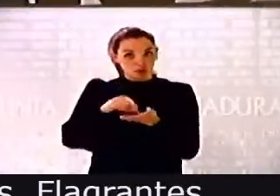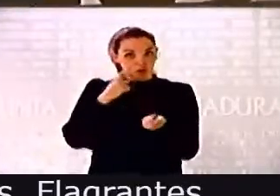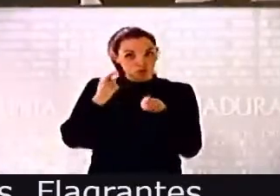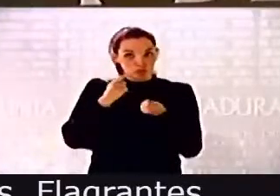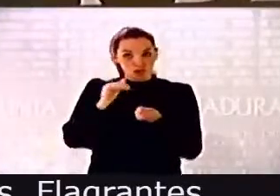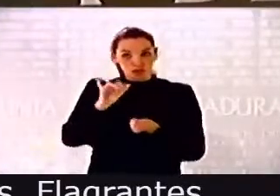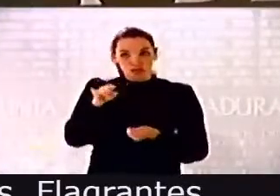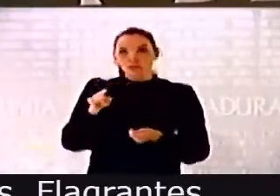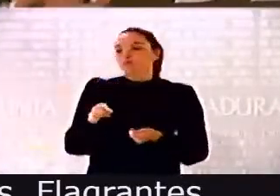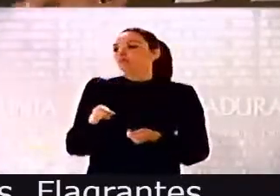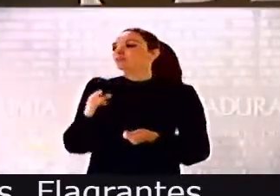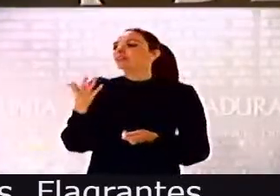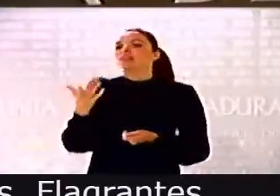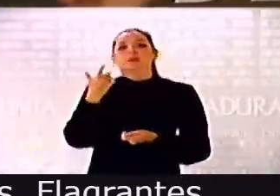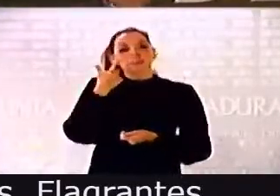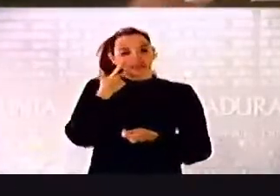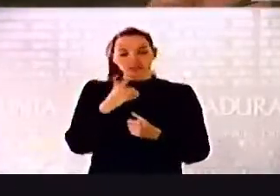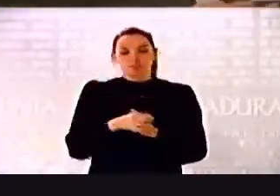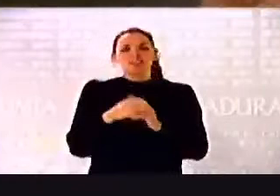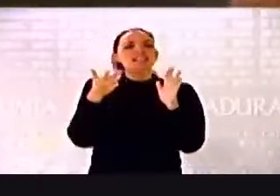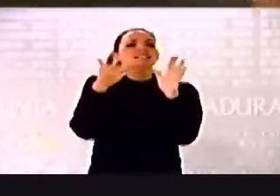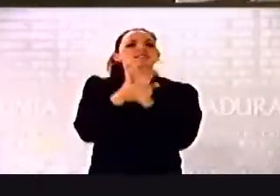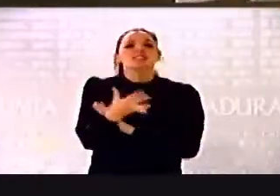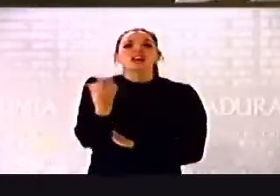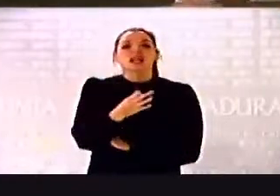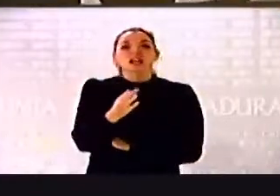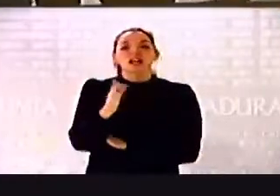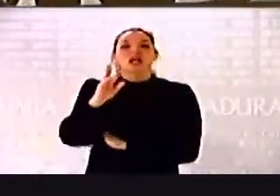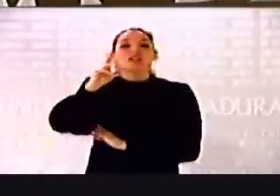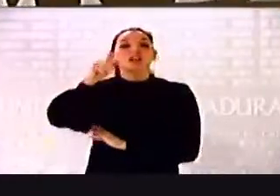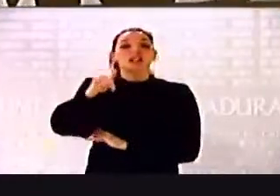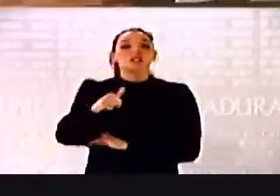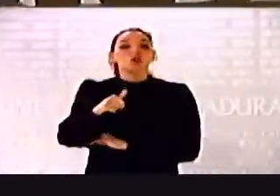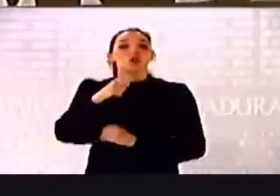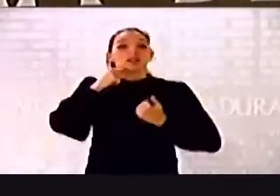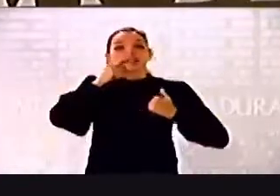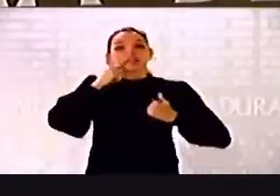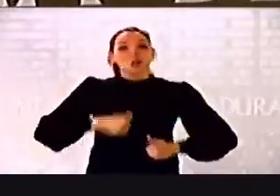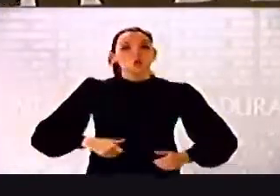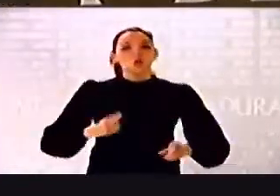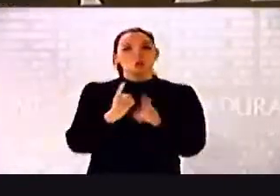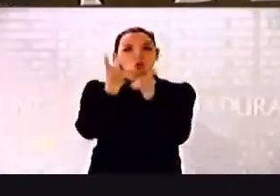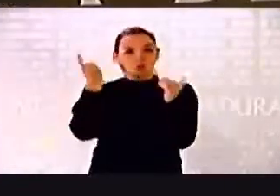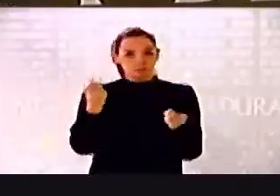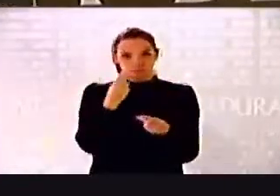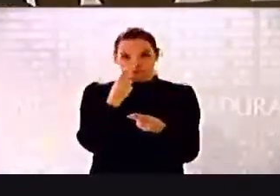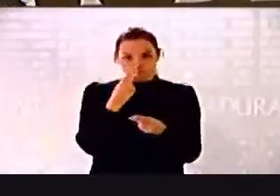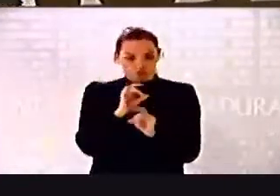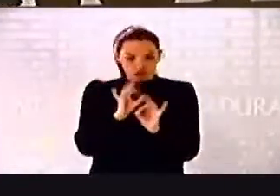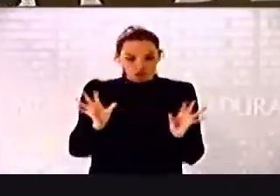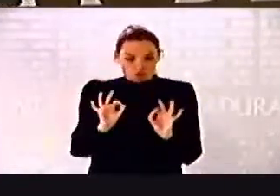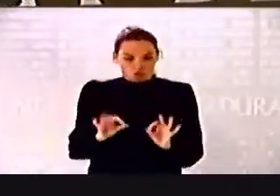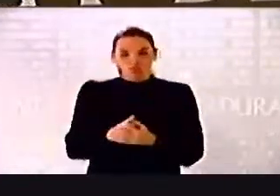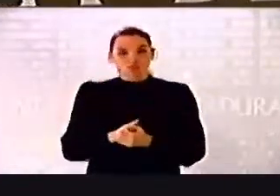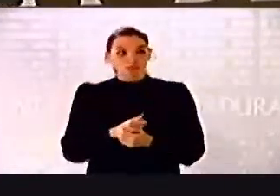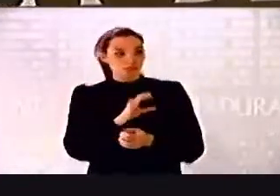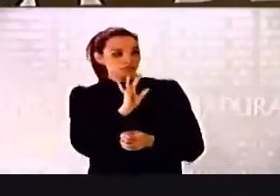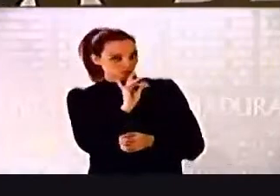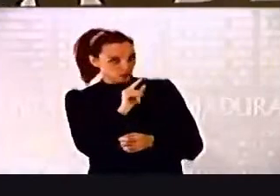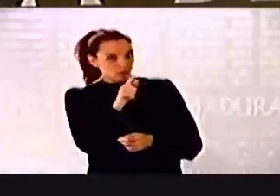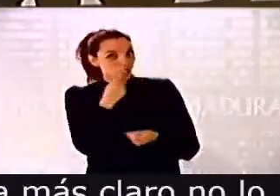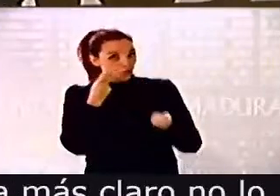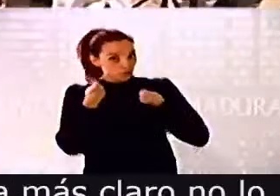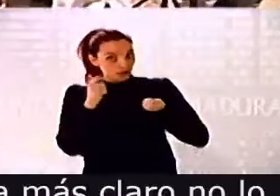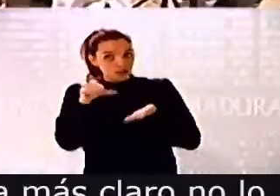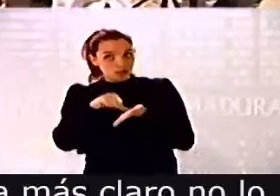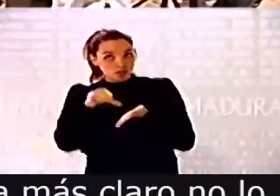falta de adherencia se traduce en un delito contra la salud pública. Más claro no lo puedo decir. Sí, pero me refiero, ¿está controlado dentro de esas grandes ciudades